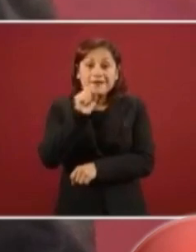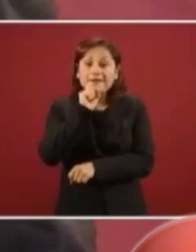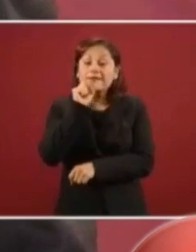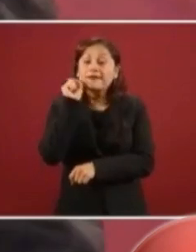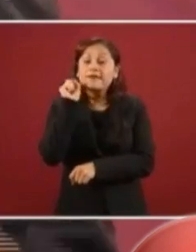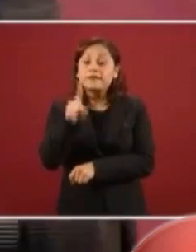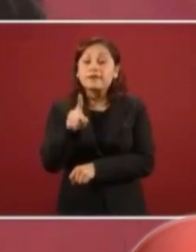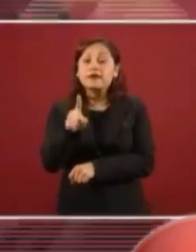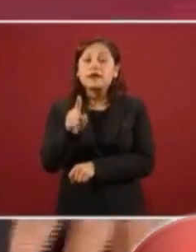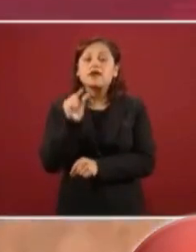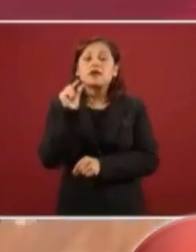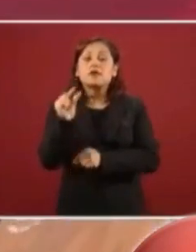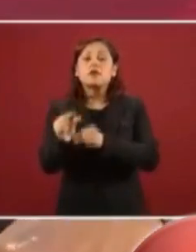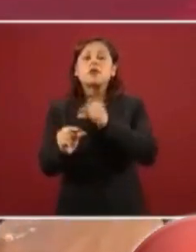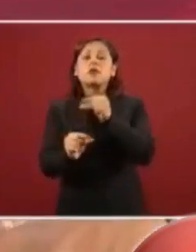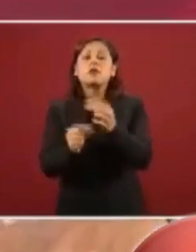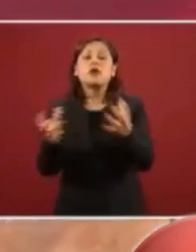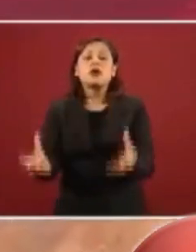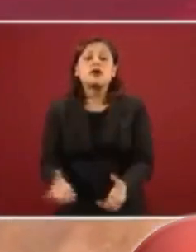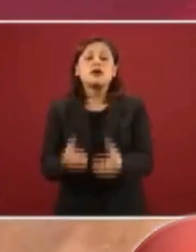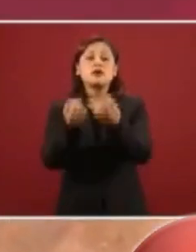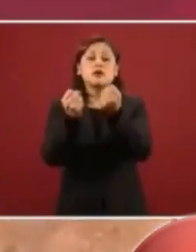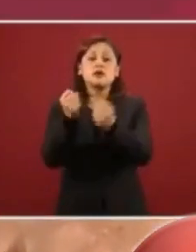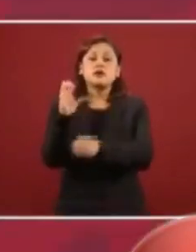que estaba tomada